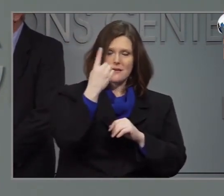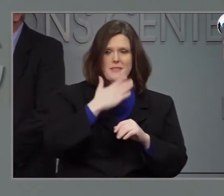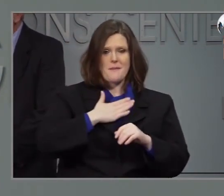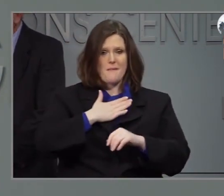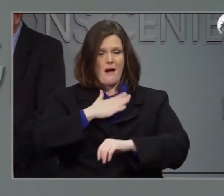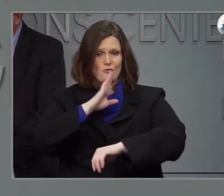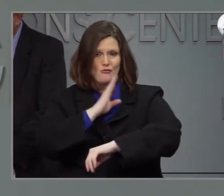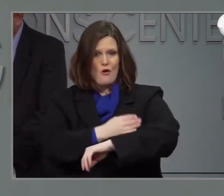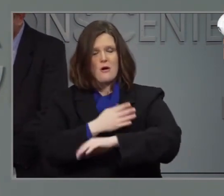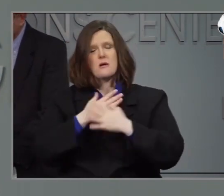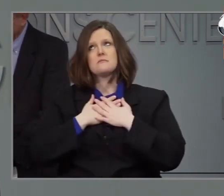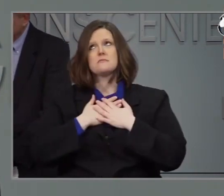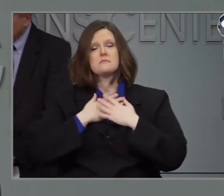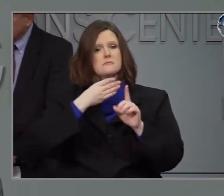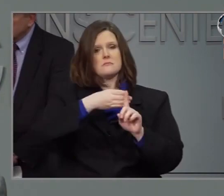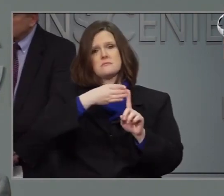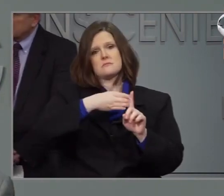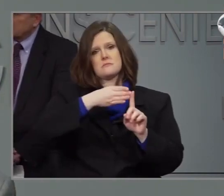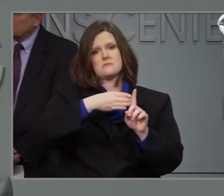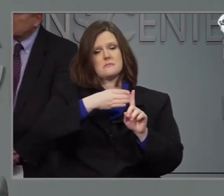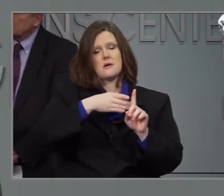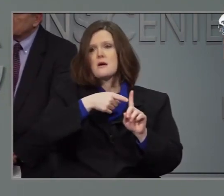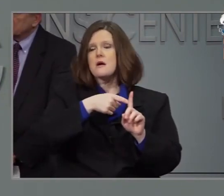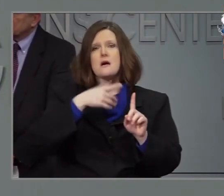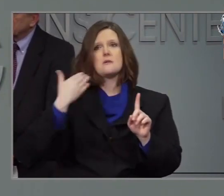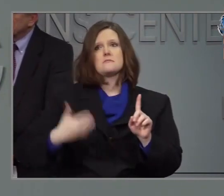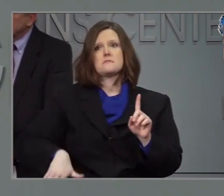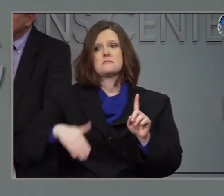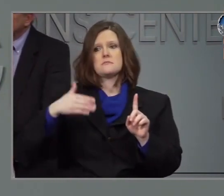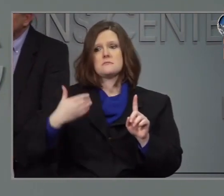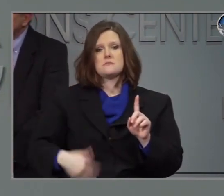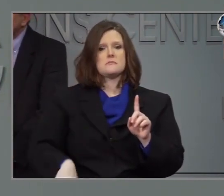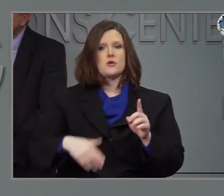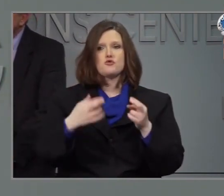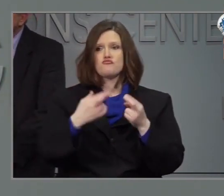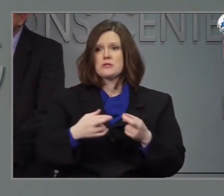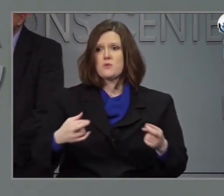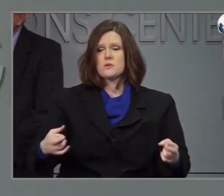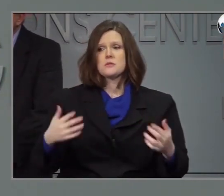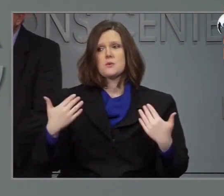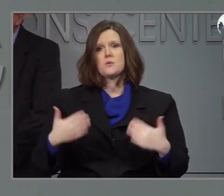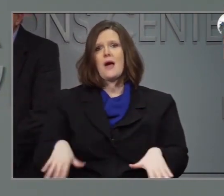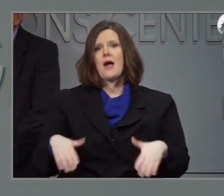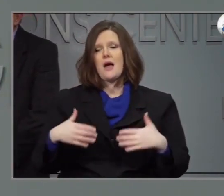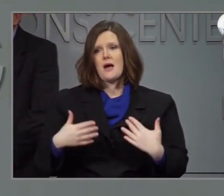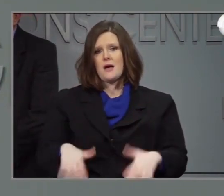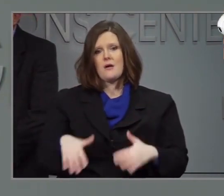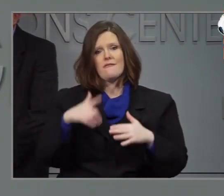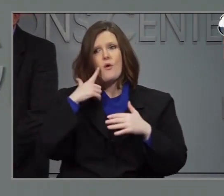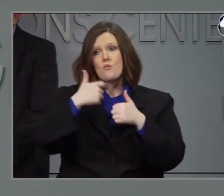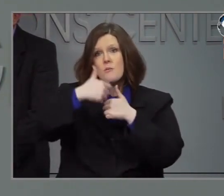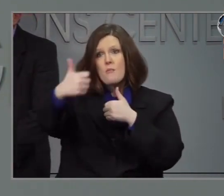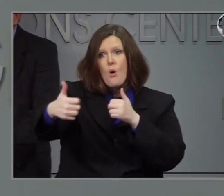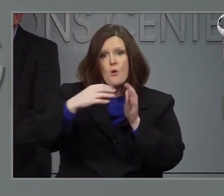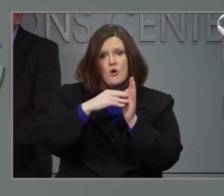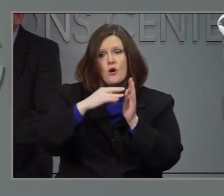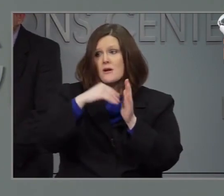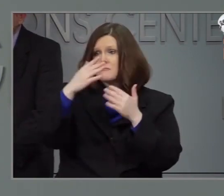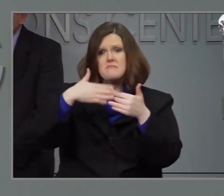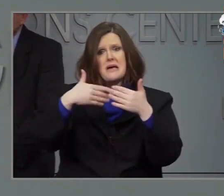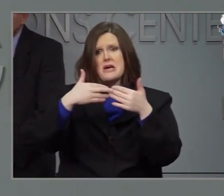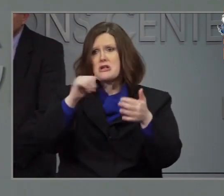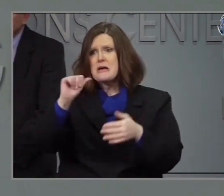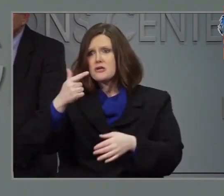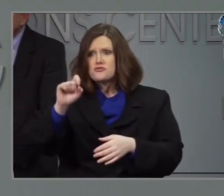que en mi propia hija está usando ahora mismo y tiene excelentes recursos para aprendizaje a distancia para